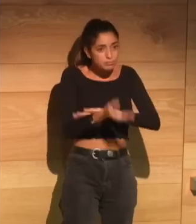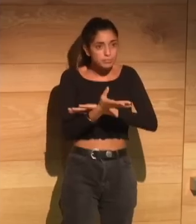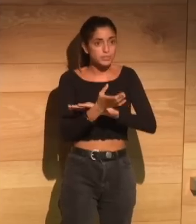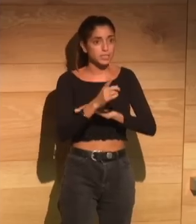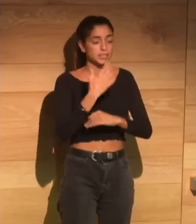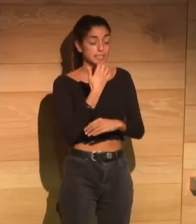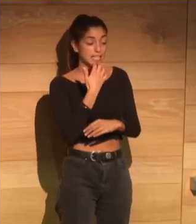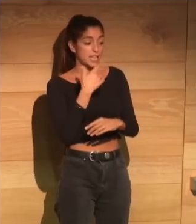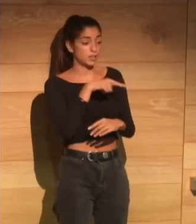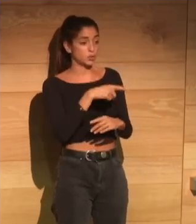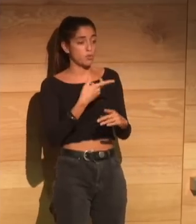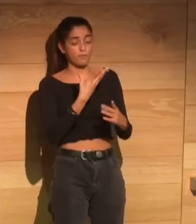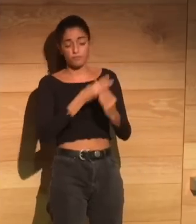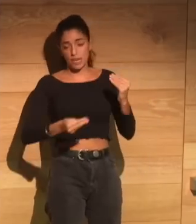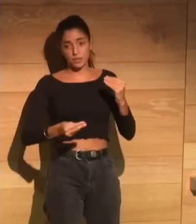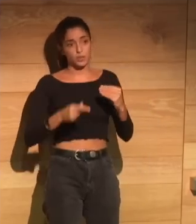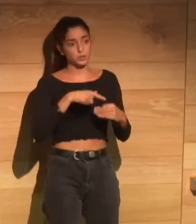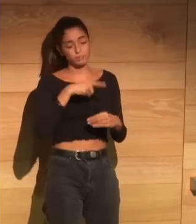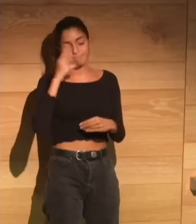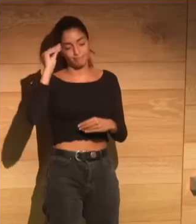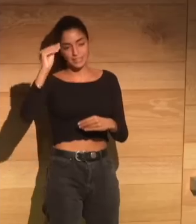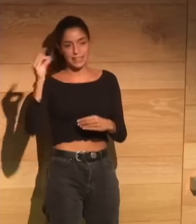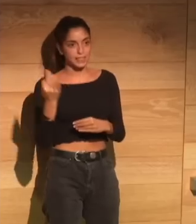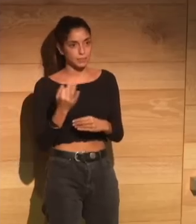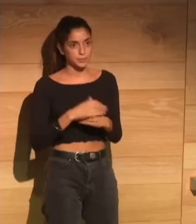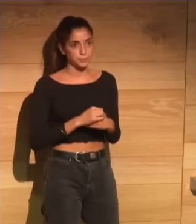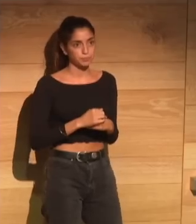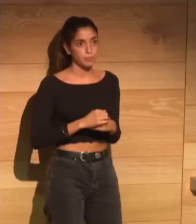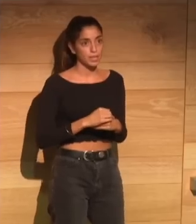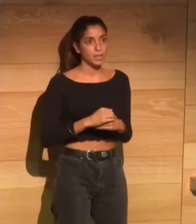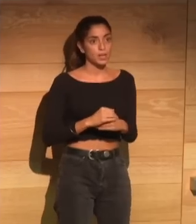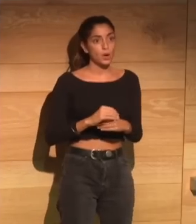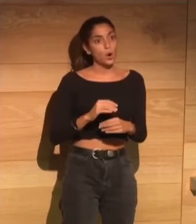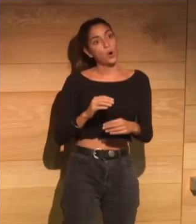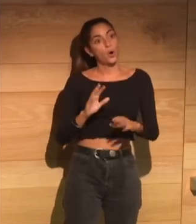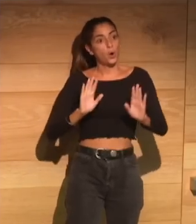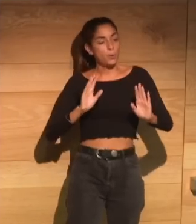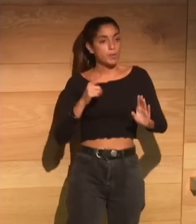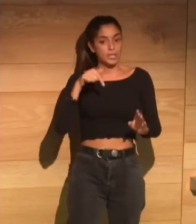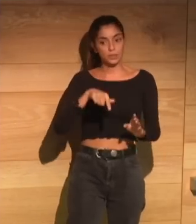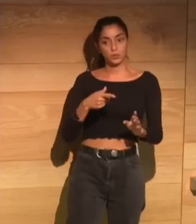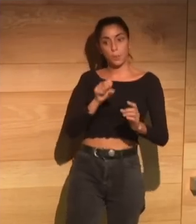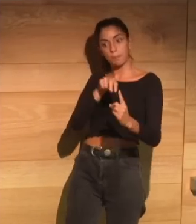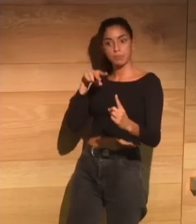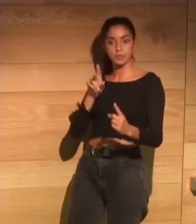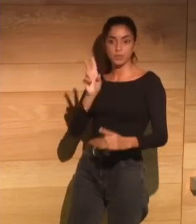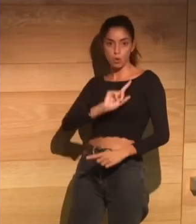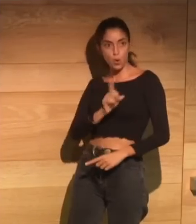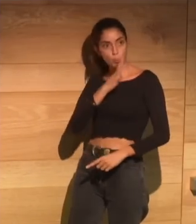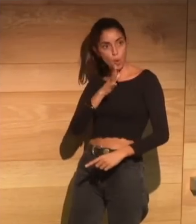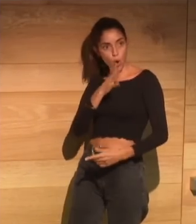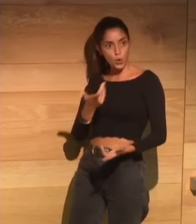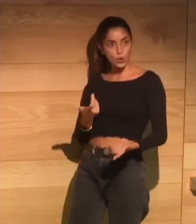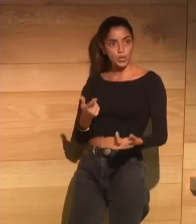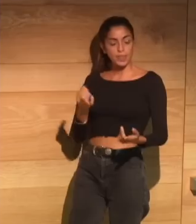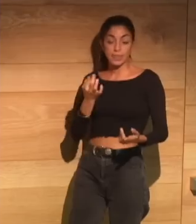equivocadas, exigía una enorme inteligencia. Claro, para empezar, tú ya llegas con todo eso hecho, ya dices, hombre, pero ¿cómo no le vas a poner a esto perspectiva? No, claro. Tío, hazte